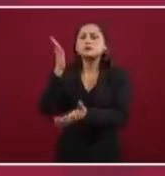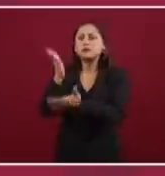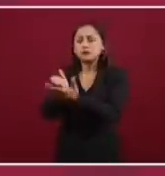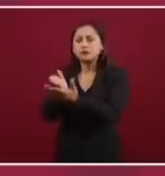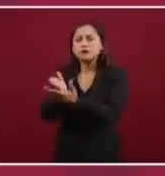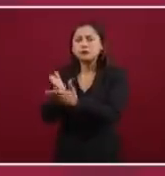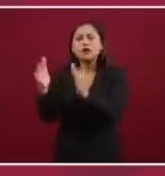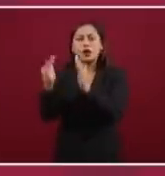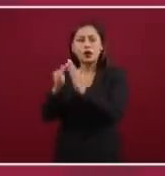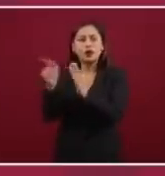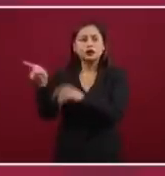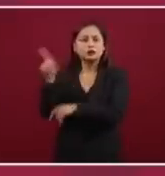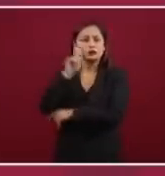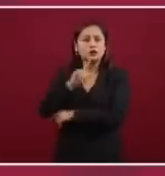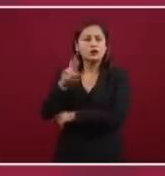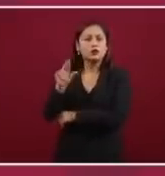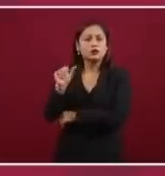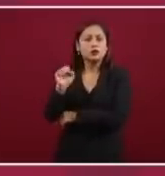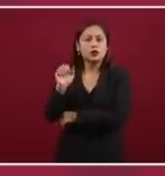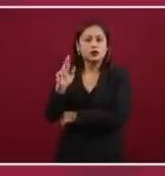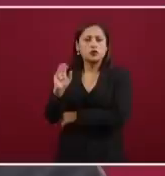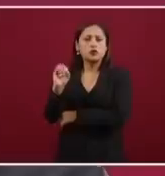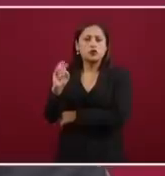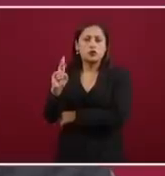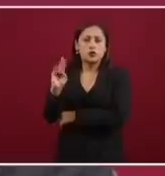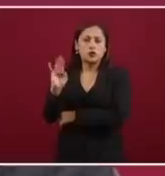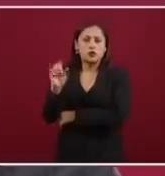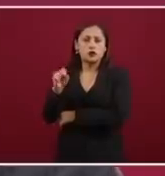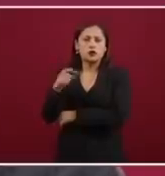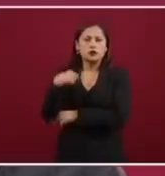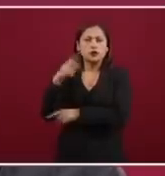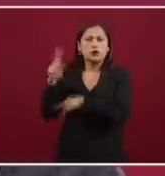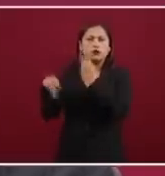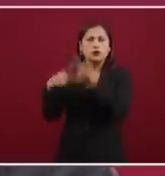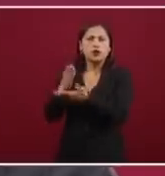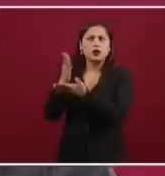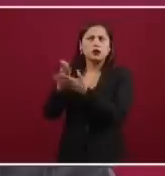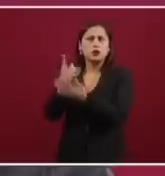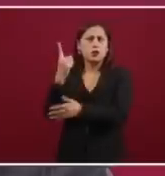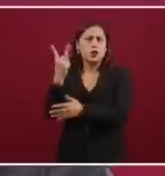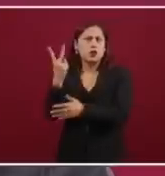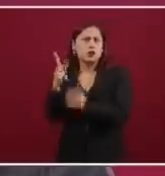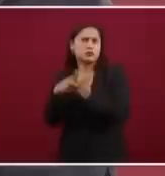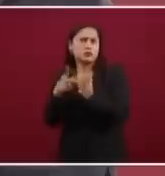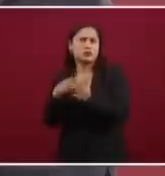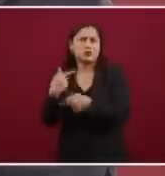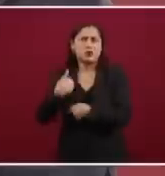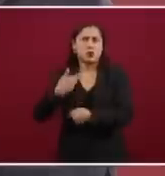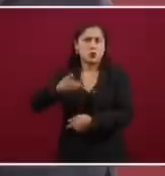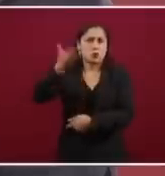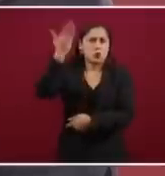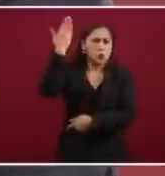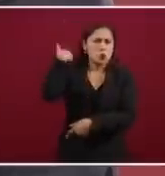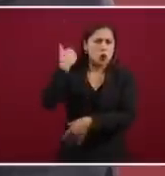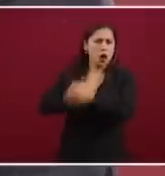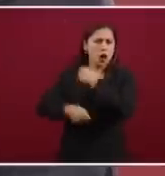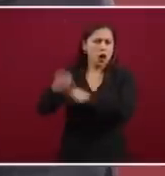de Rosario Robles, no sé si una o dos veces, ya no recuerdo, hace muchos